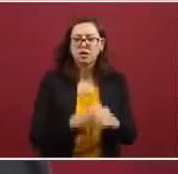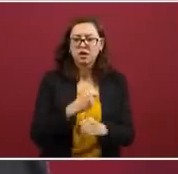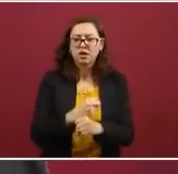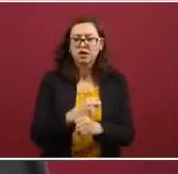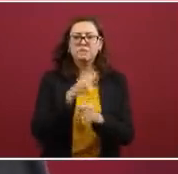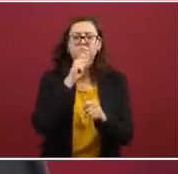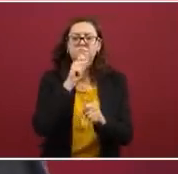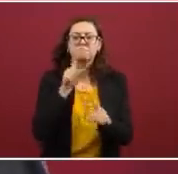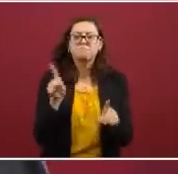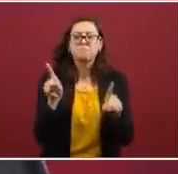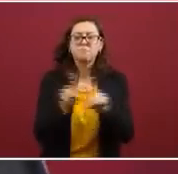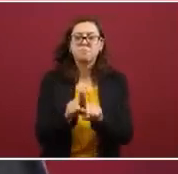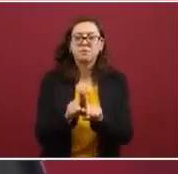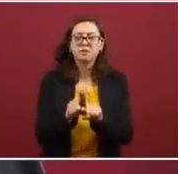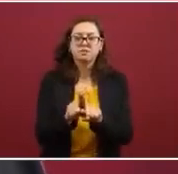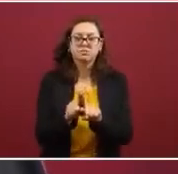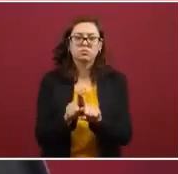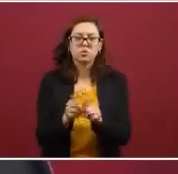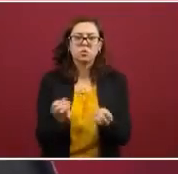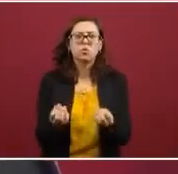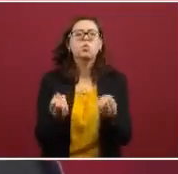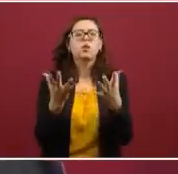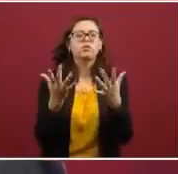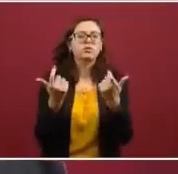se amplía también en cuanto a monto.